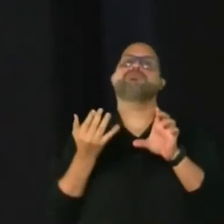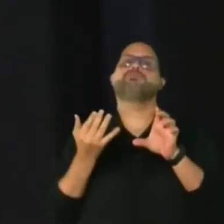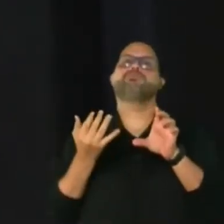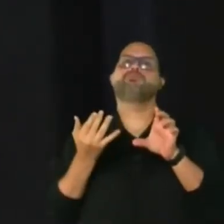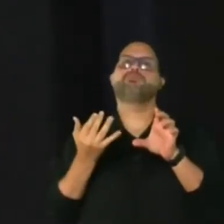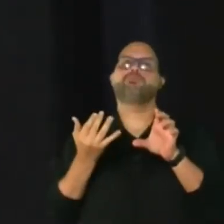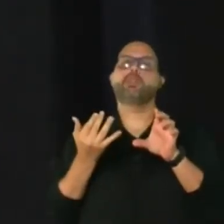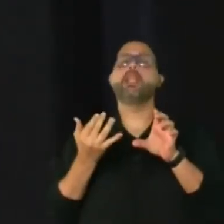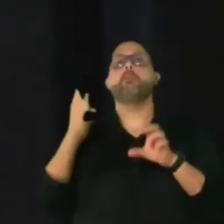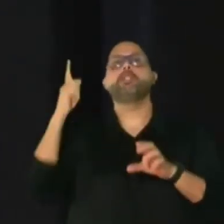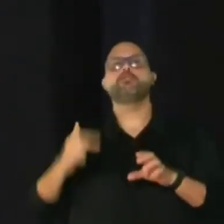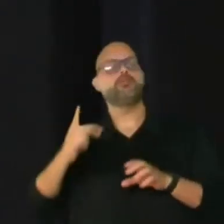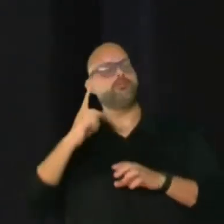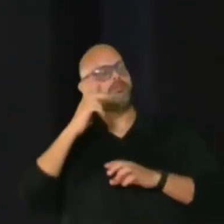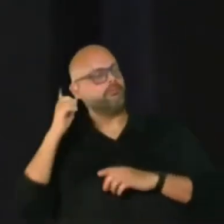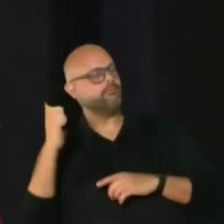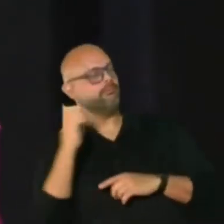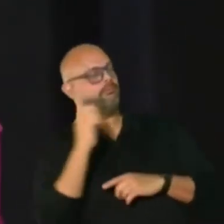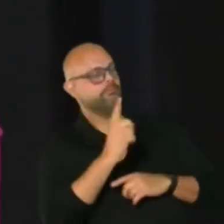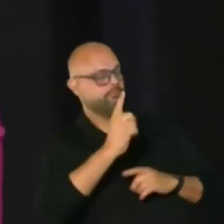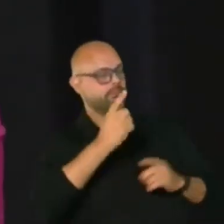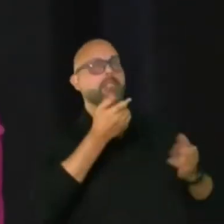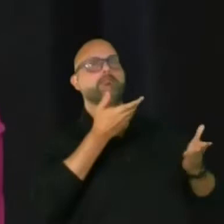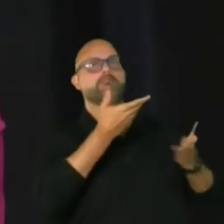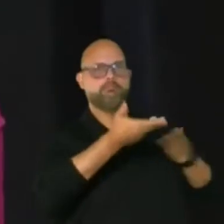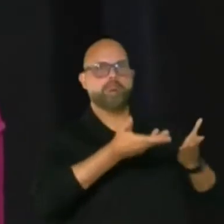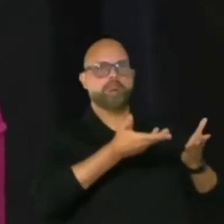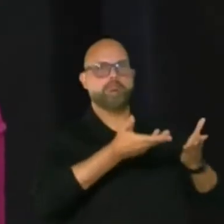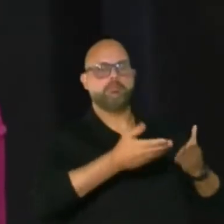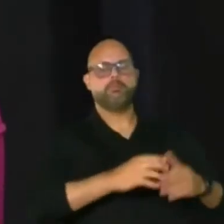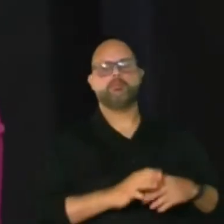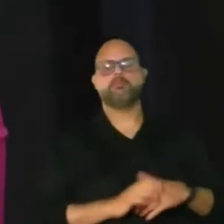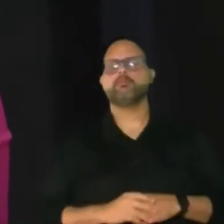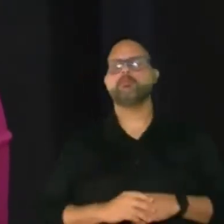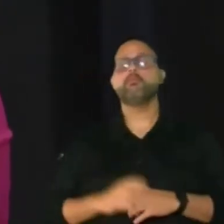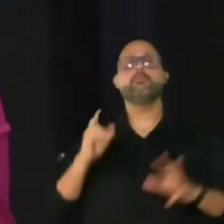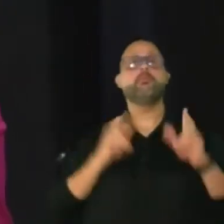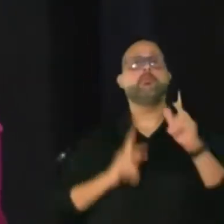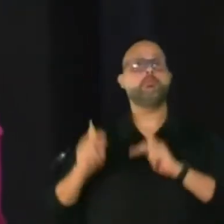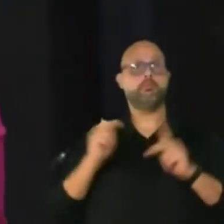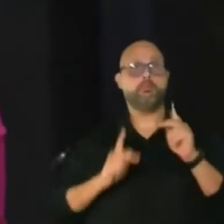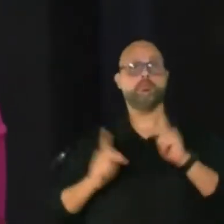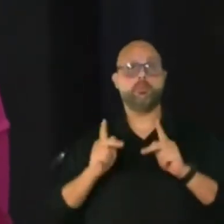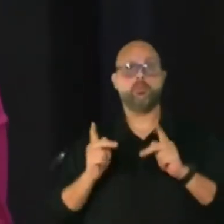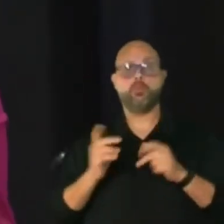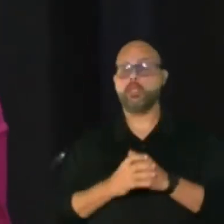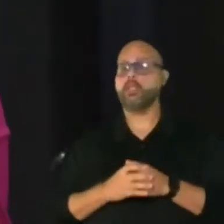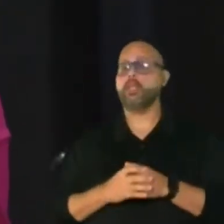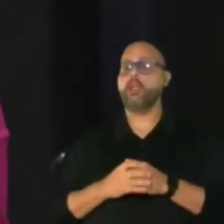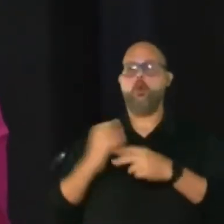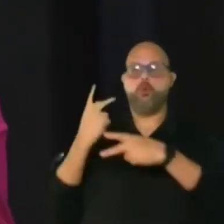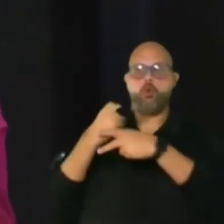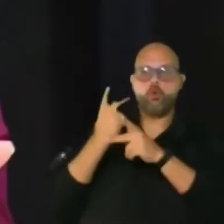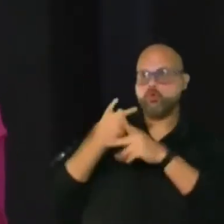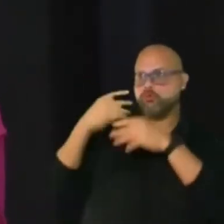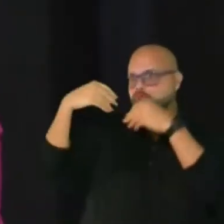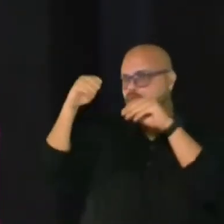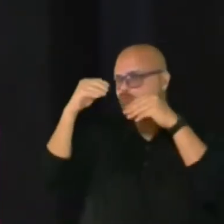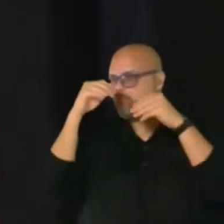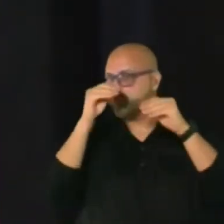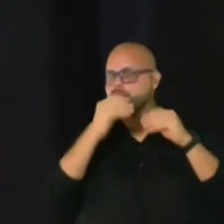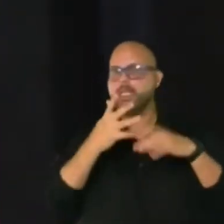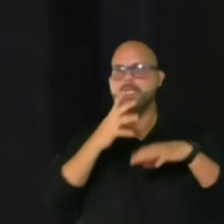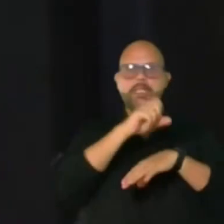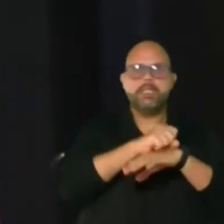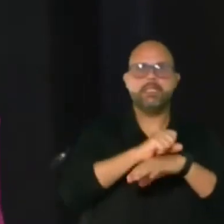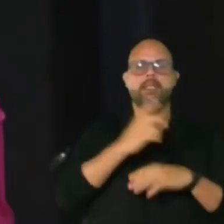manera su mercancía o sus productos sean vendidos a través de citas o órdenes, ¿verdad?, de carry out que hagan